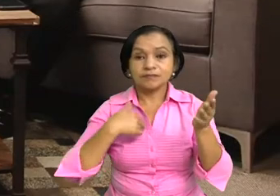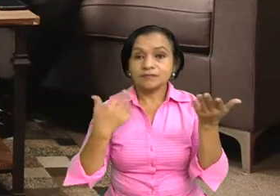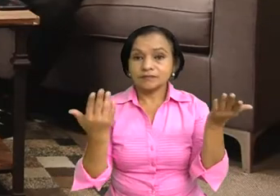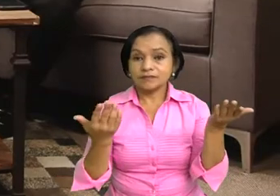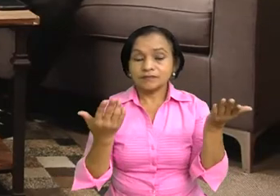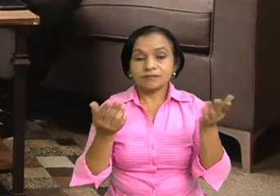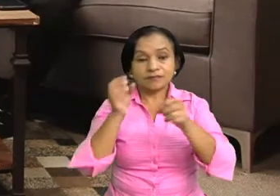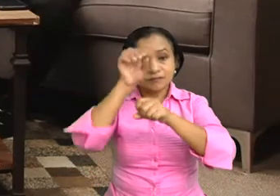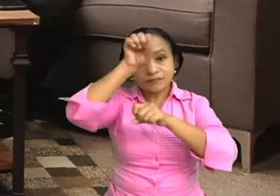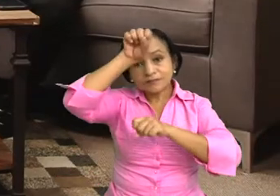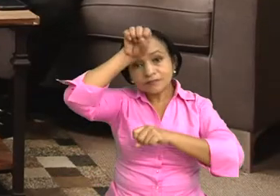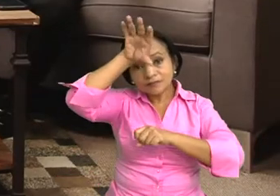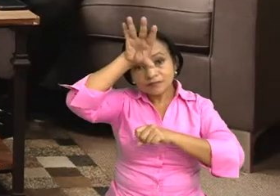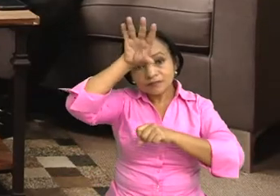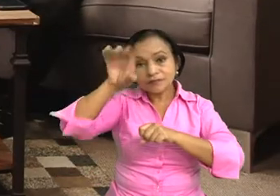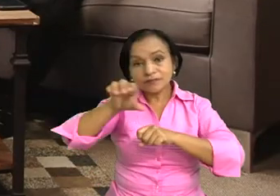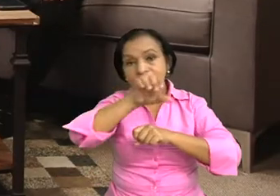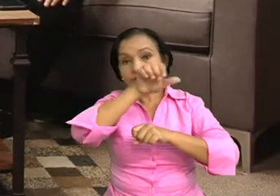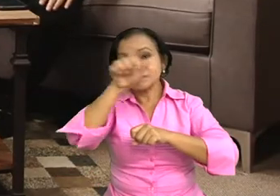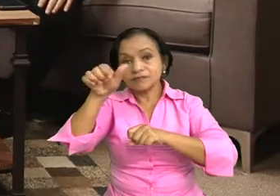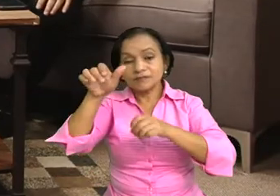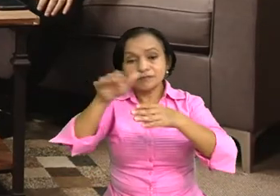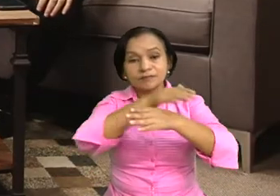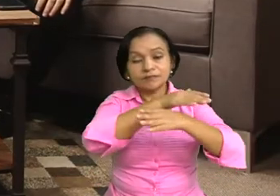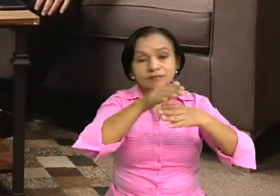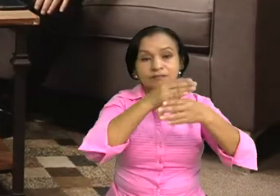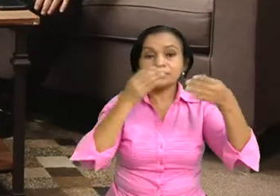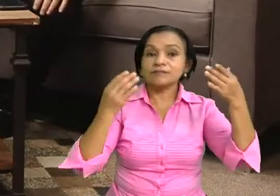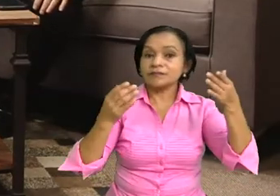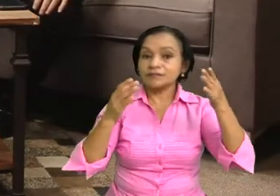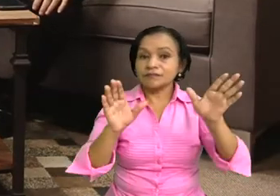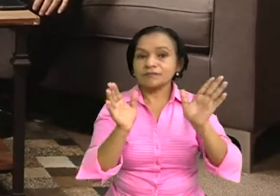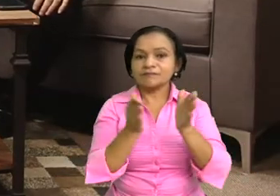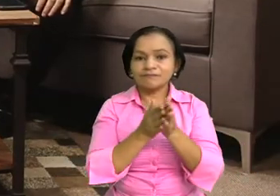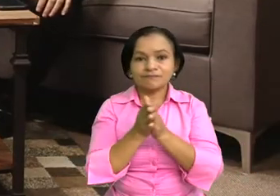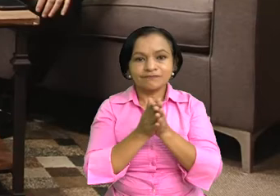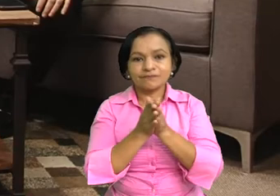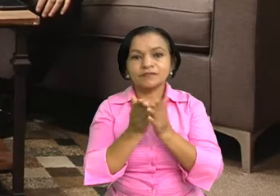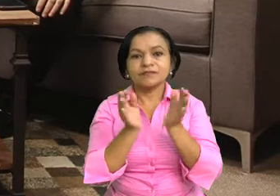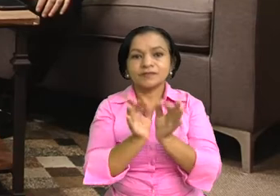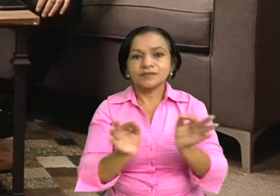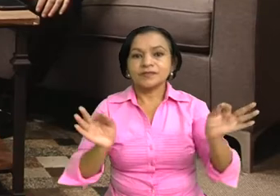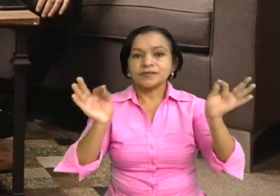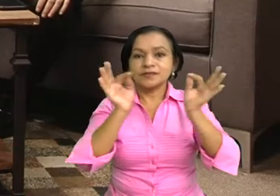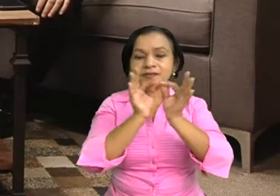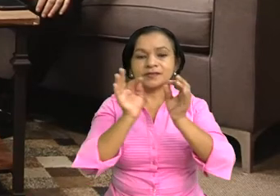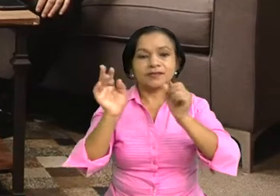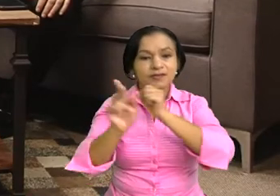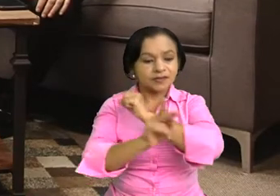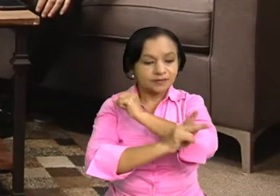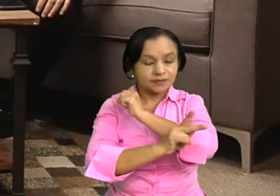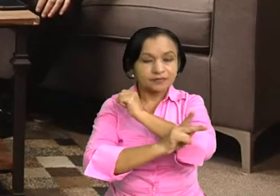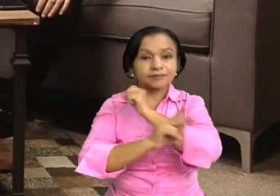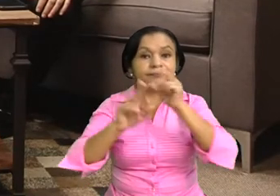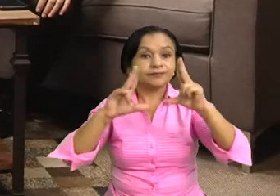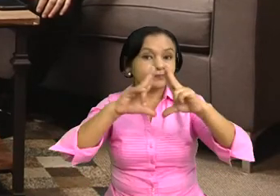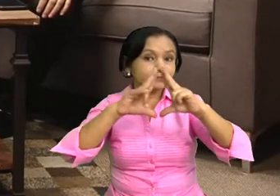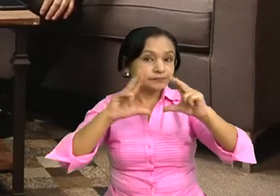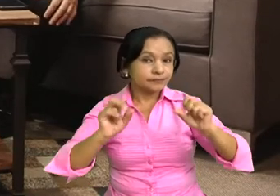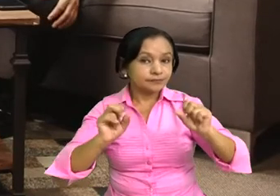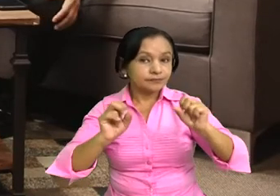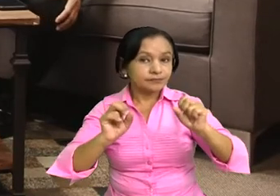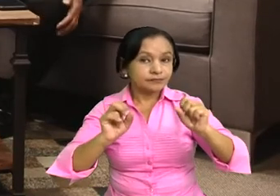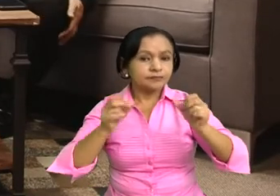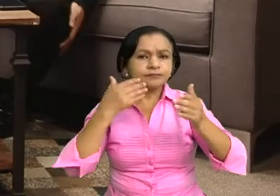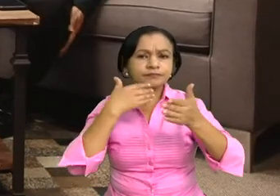producción minera de otros minerales recursos, claro, interesantes para nuestro país. Tenemos